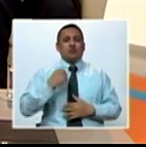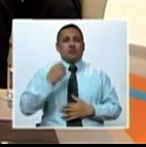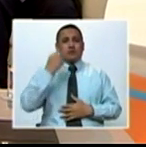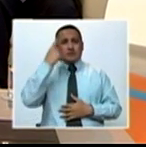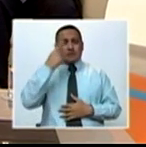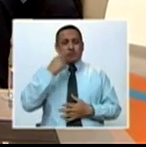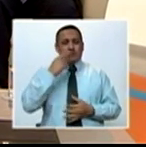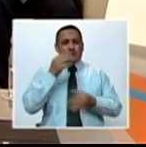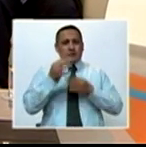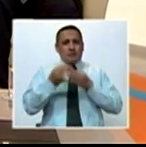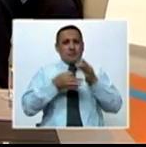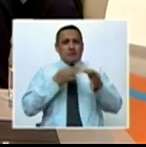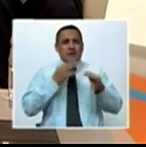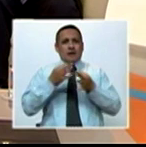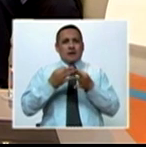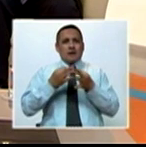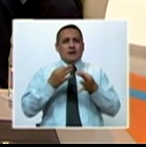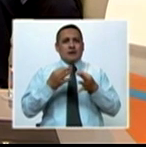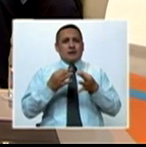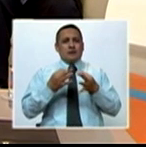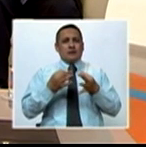está queriendo decir es que